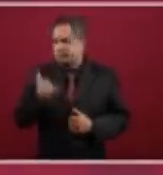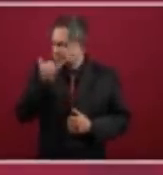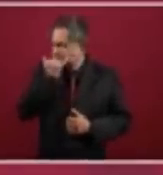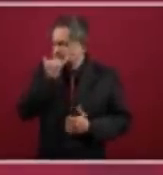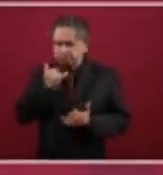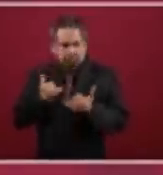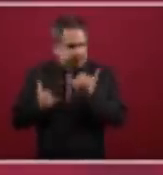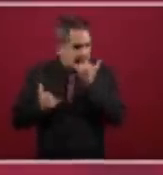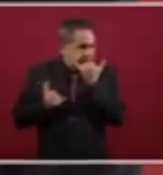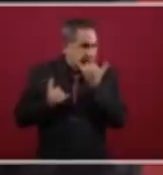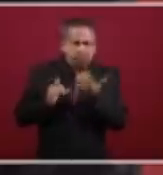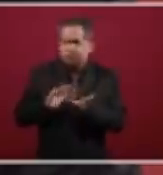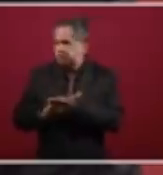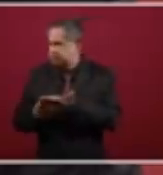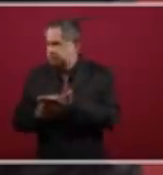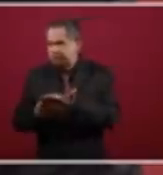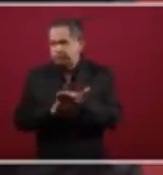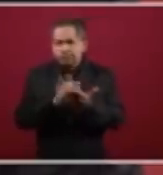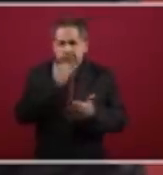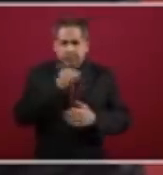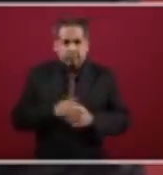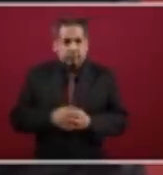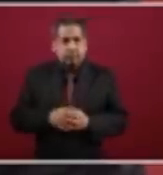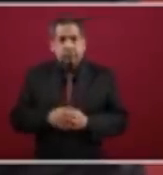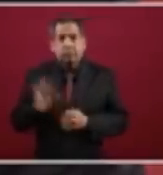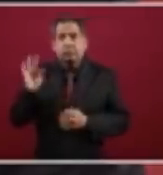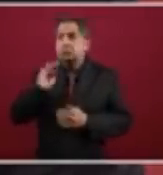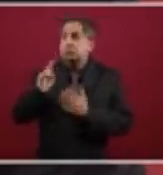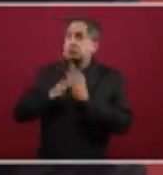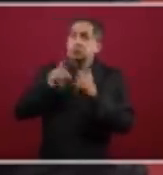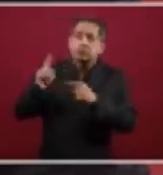perdonemos. ¿Y si lo vuelve a hacer? Y que todos